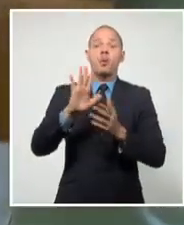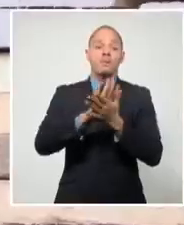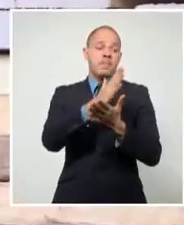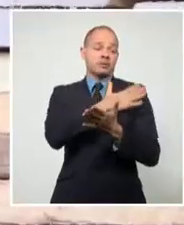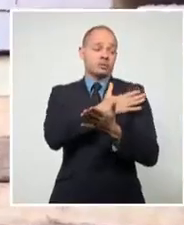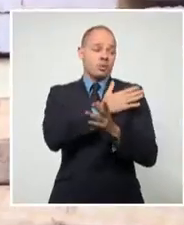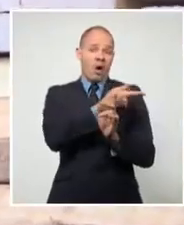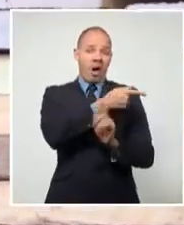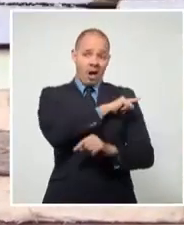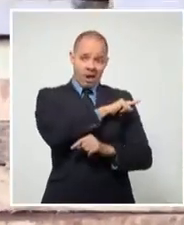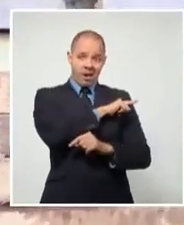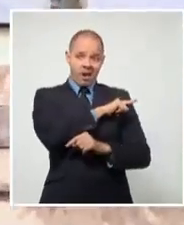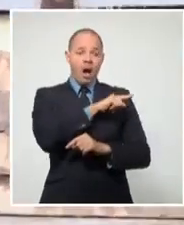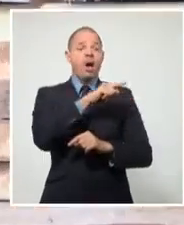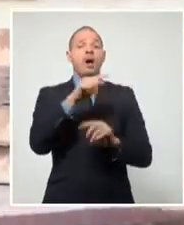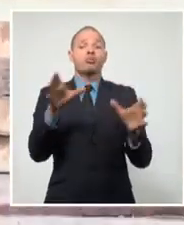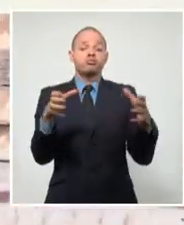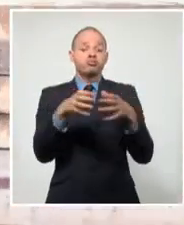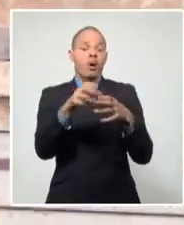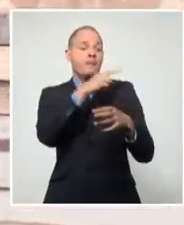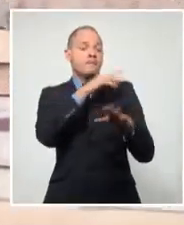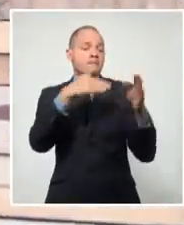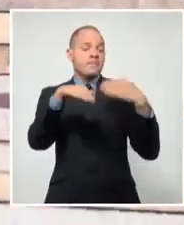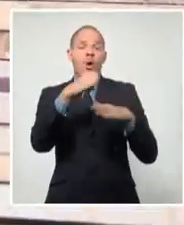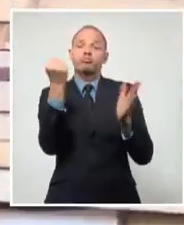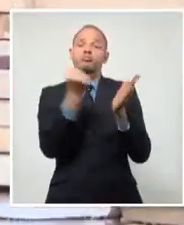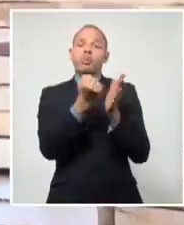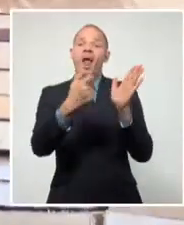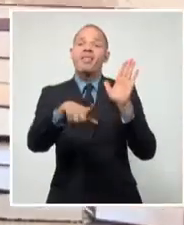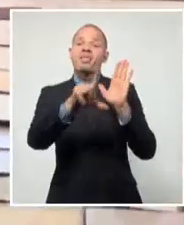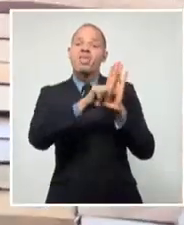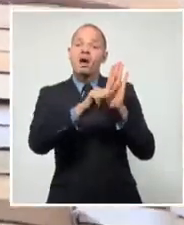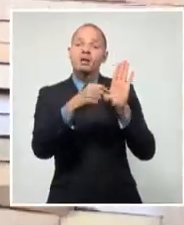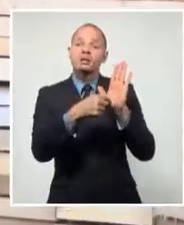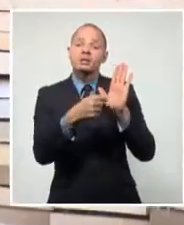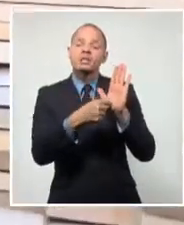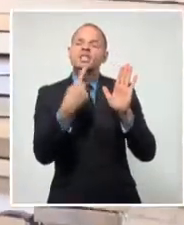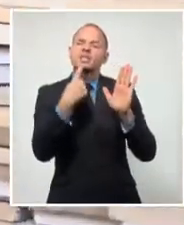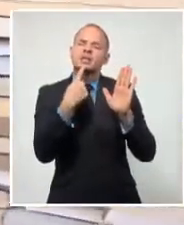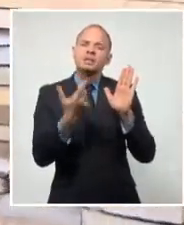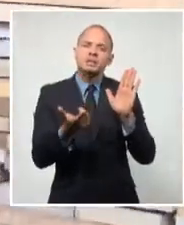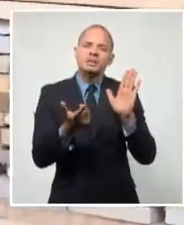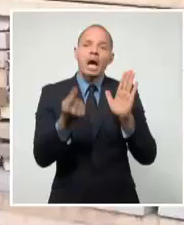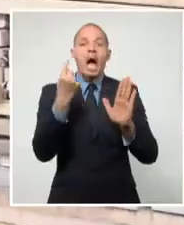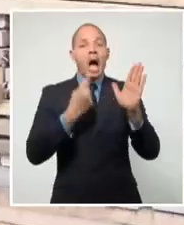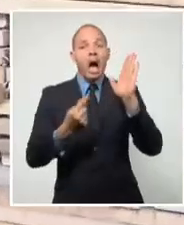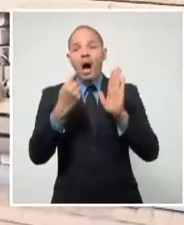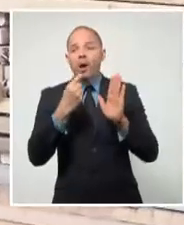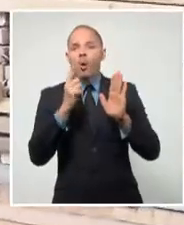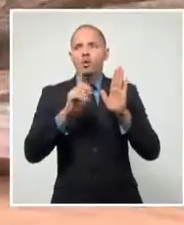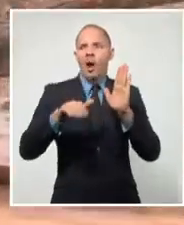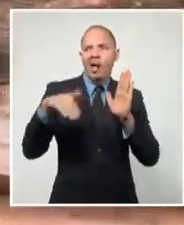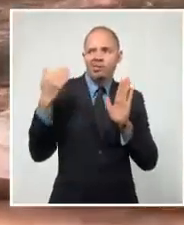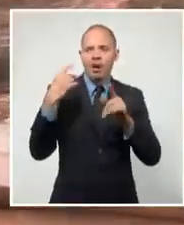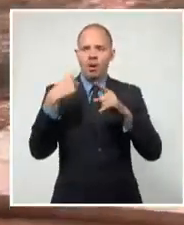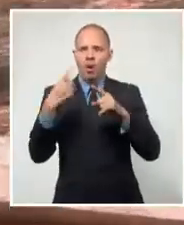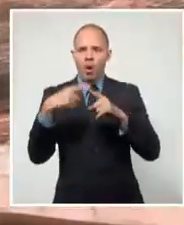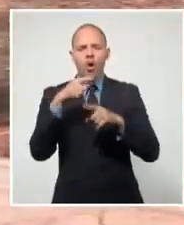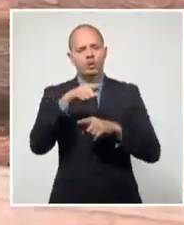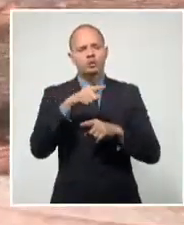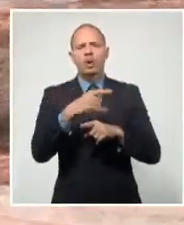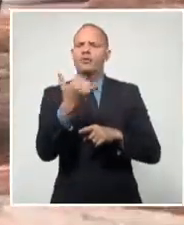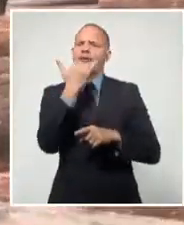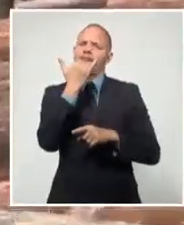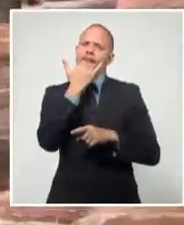el plan gubernamental para prevenir y enfrentar los delitos e ilegalidades que afectan los recursos forestales la